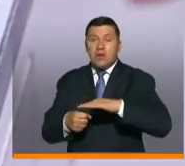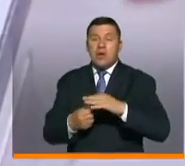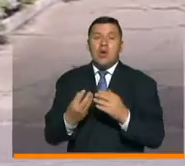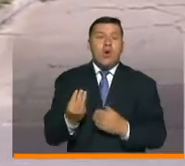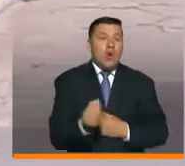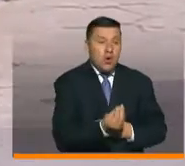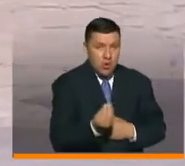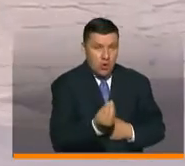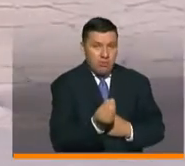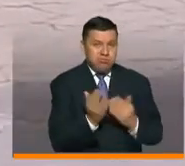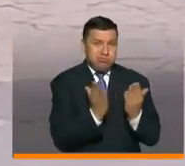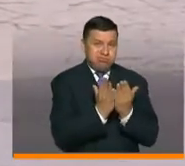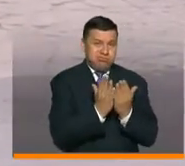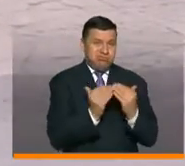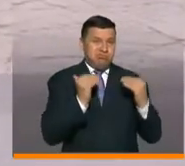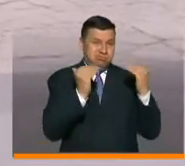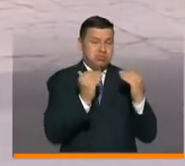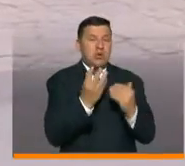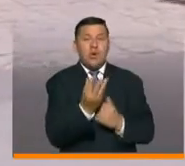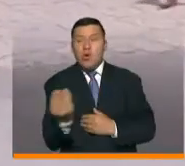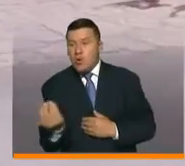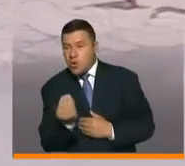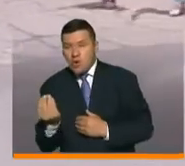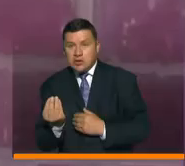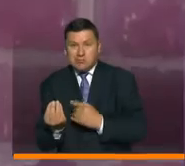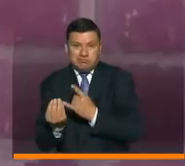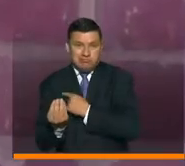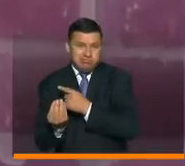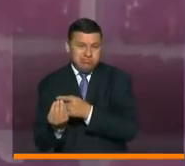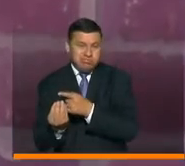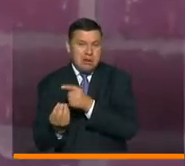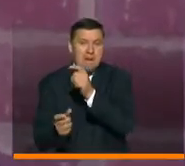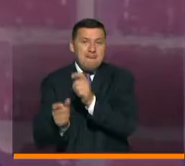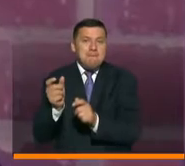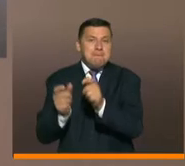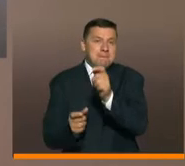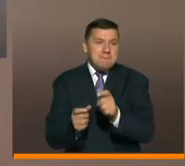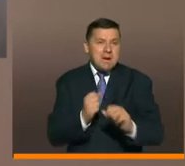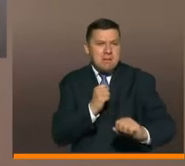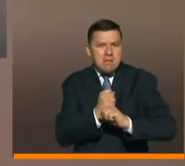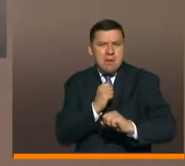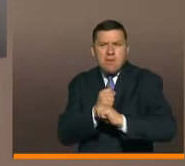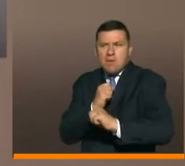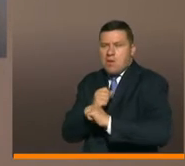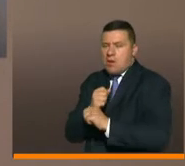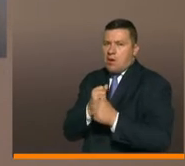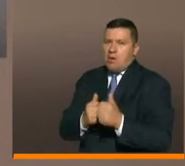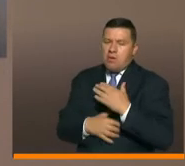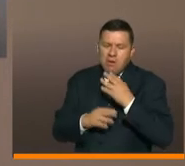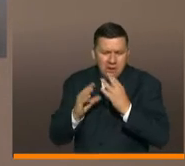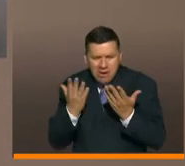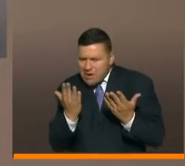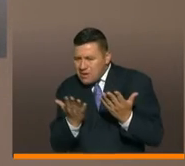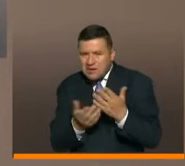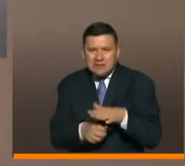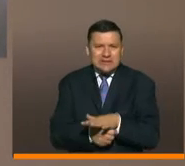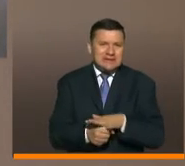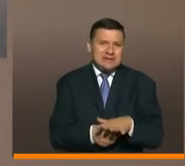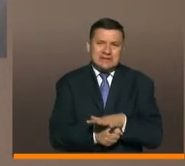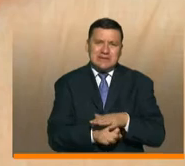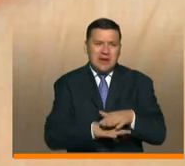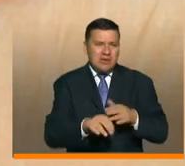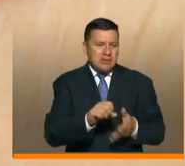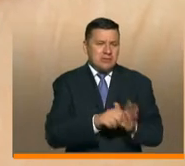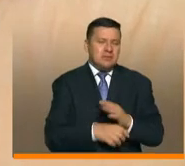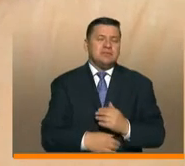Consejo Académico y al Consejo Superior, que son las personas que nos han venido apoyando en esta situación de